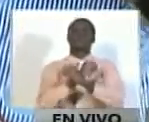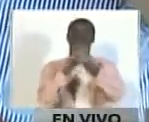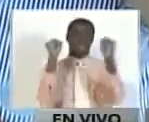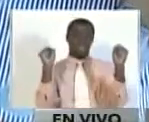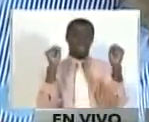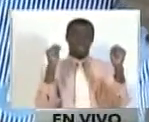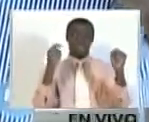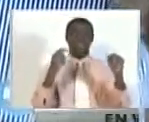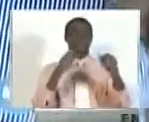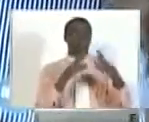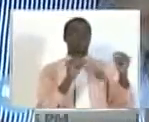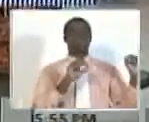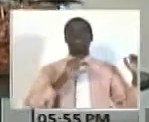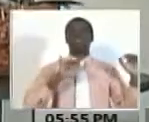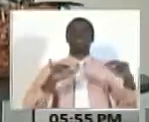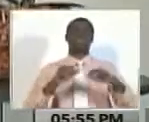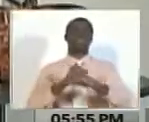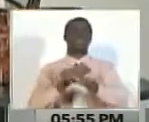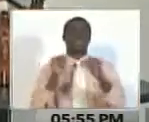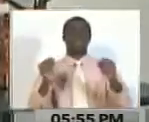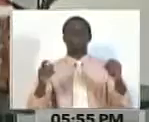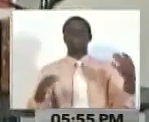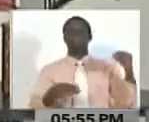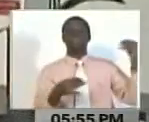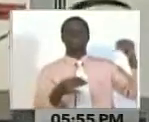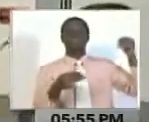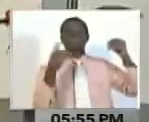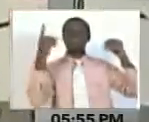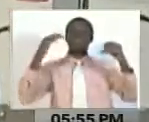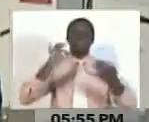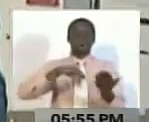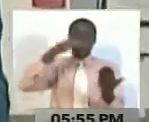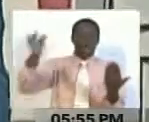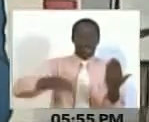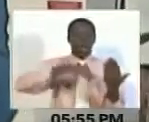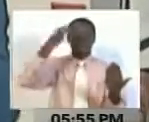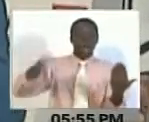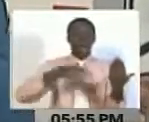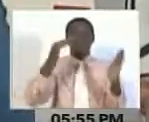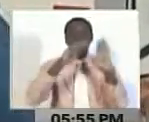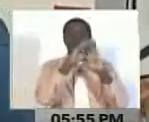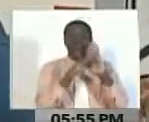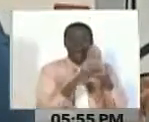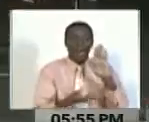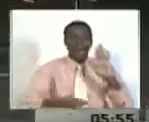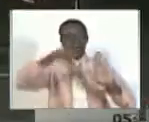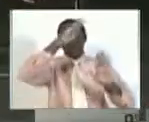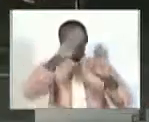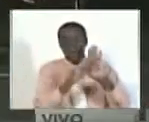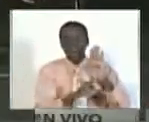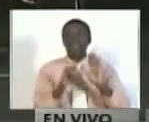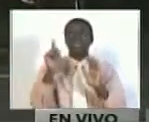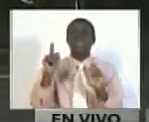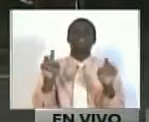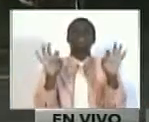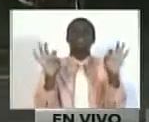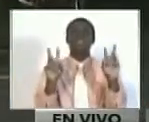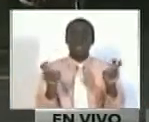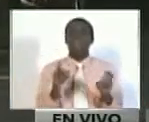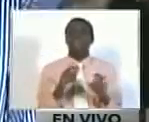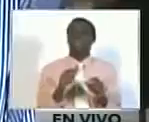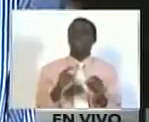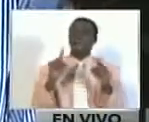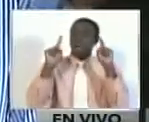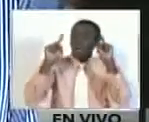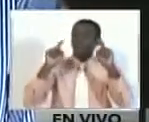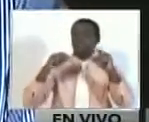a todo público. Todo esto, claro. Es programación, mira. Todo es programación. Mira, ponchapa acá, Luis Pérez, mira. Tenemos una agenda de formación bastante, bastante densa,